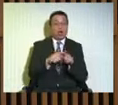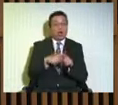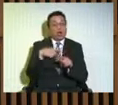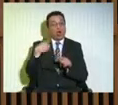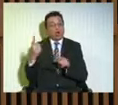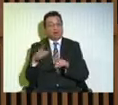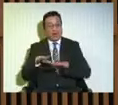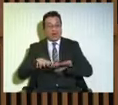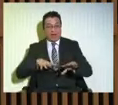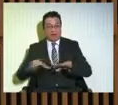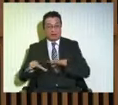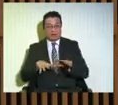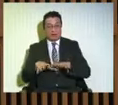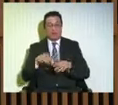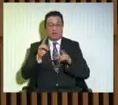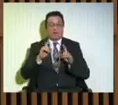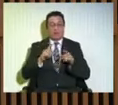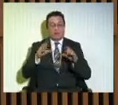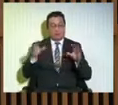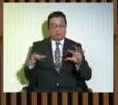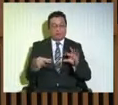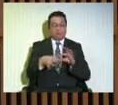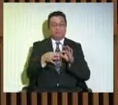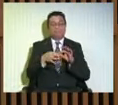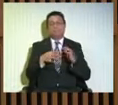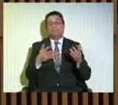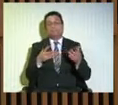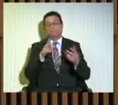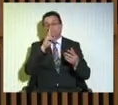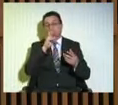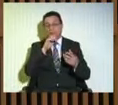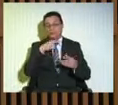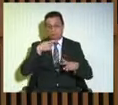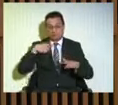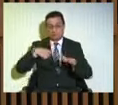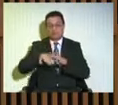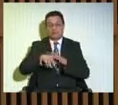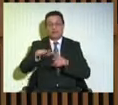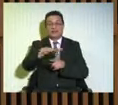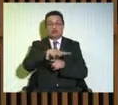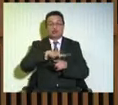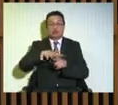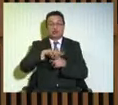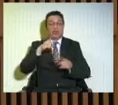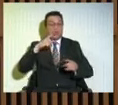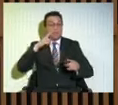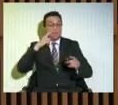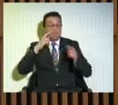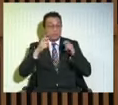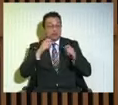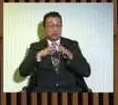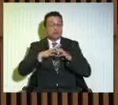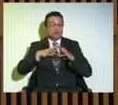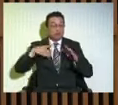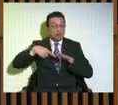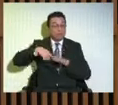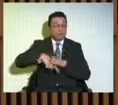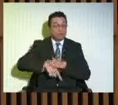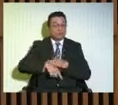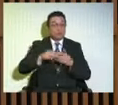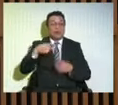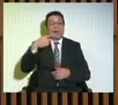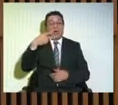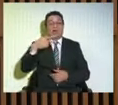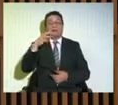actividades que tienen que ver con intervenir situaciones de crisis con nuestros programas, como justamente son el